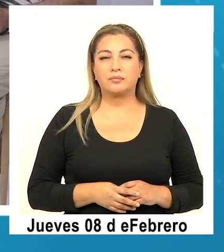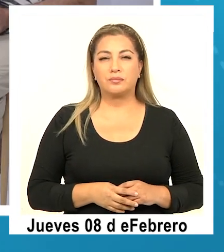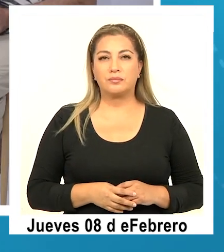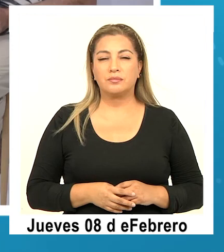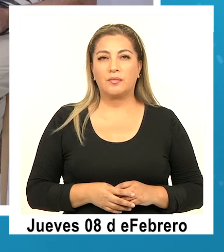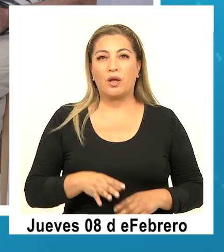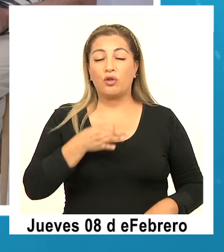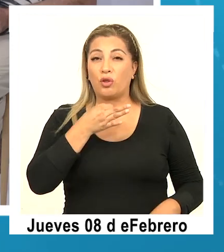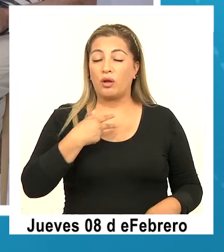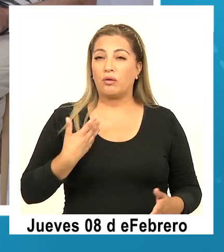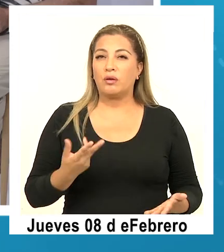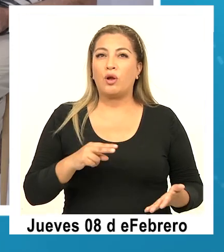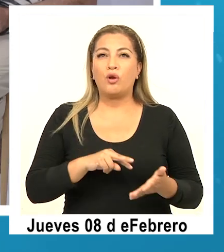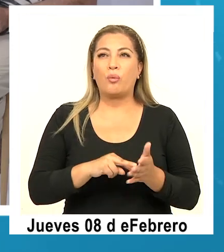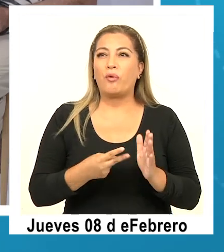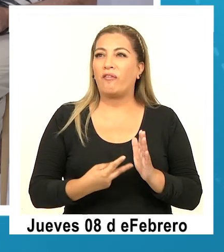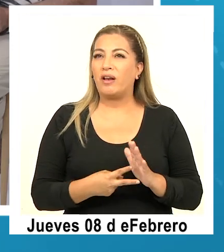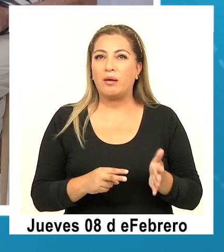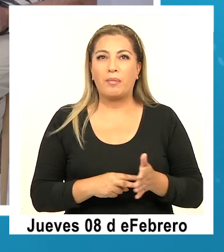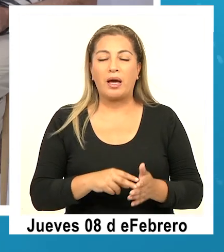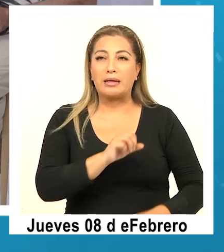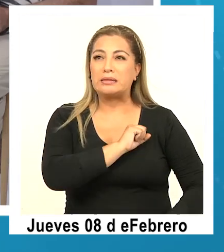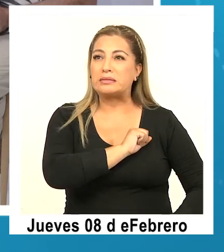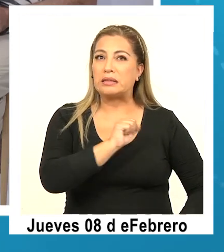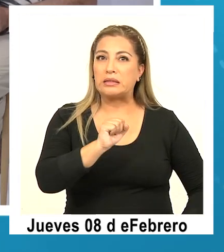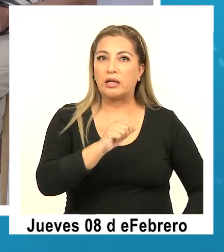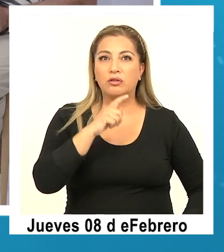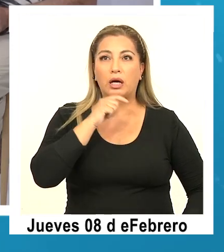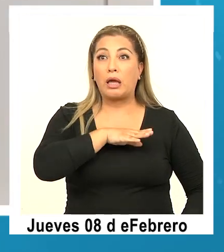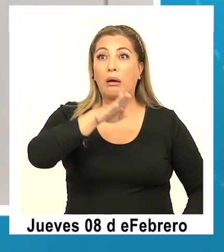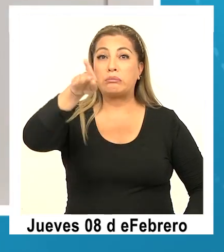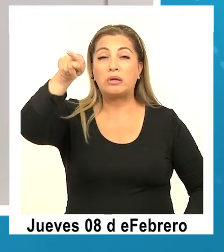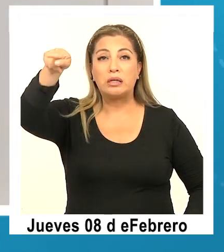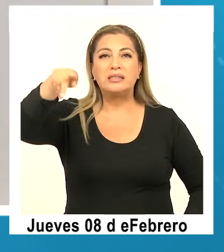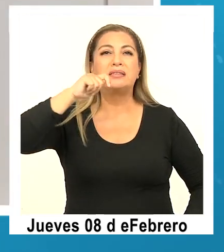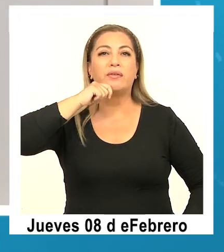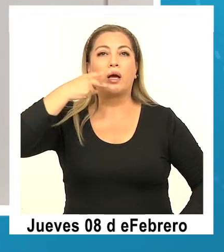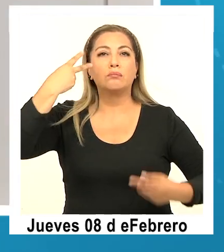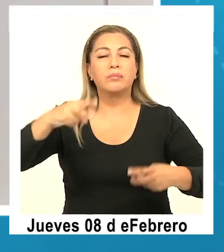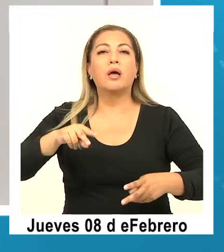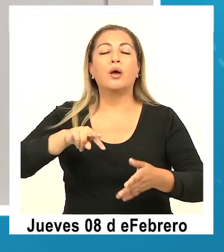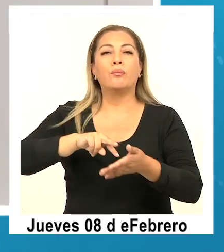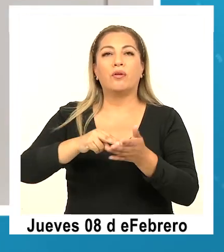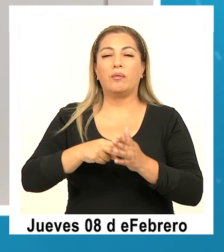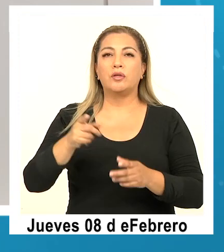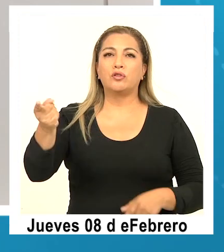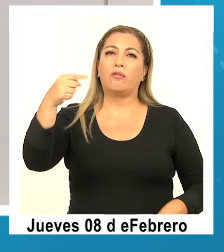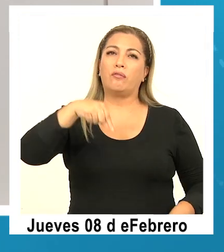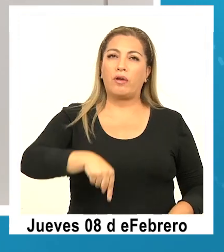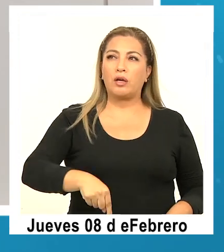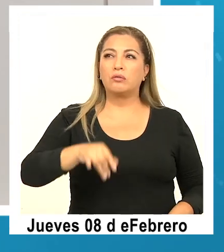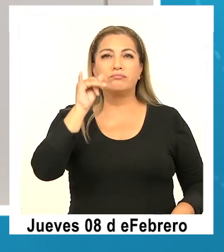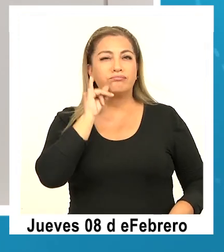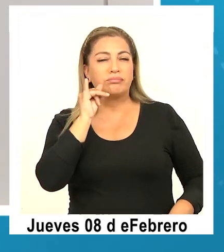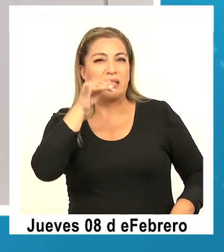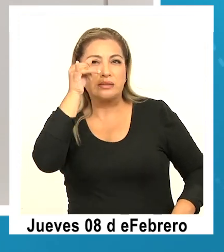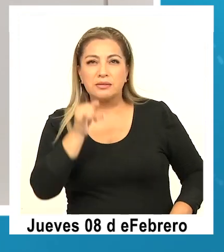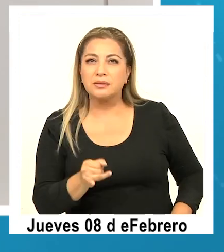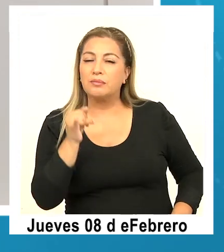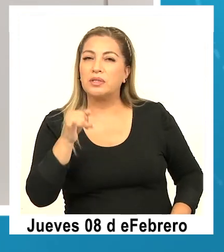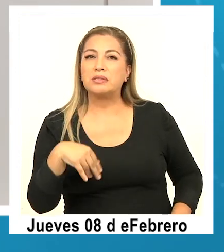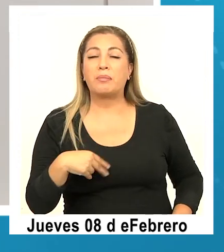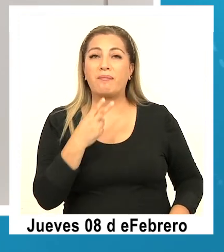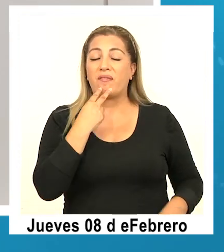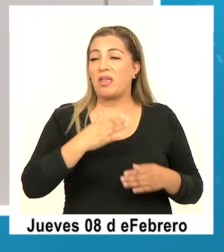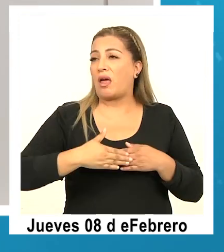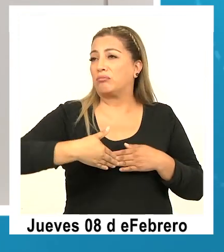yo digo, los problemas cuando empiezan a llegar a Santiago se vuelven problemas. Yo, que vengo a Iquique con mucha frecuencia toda la